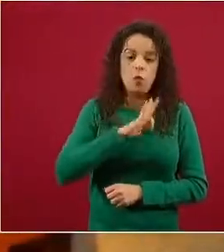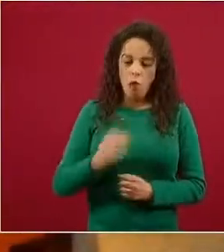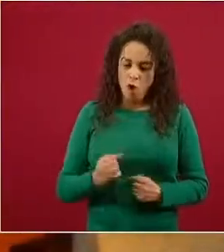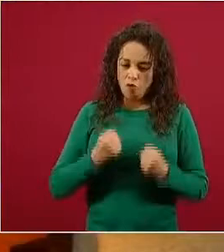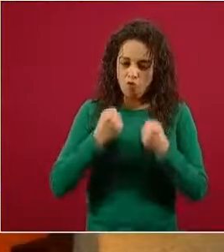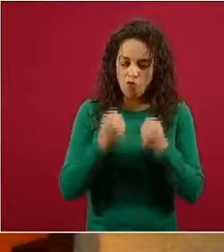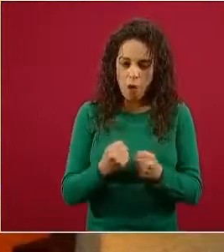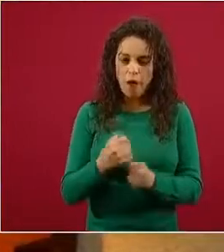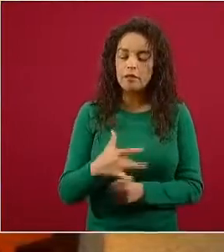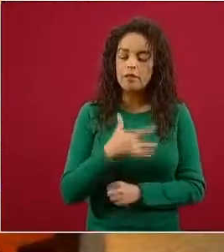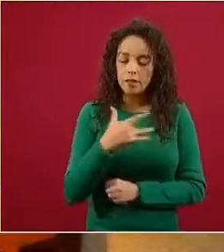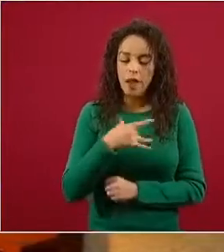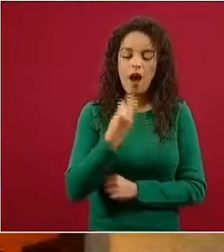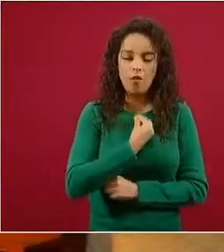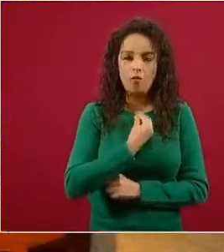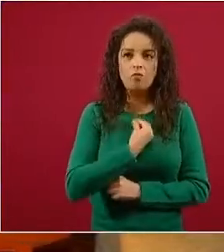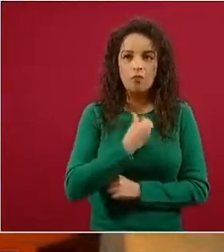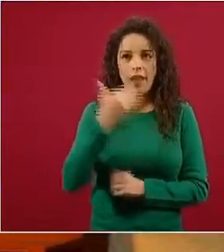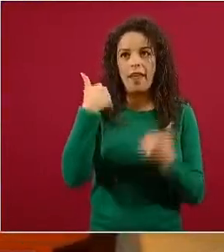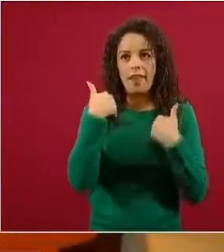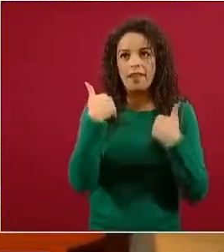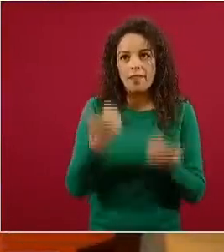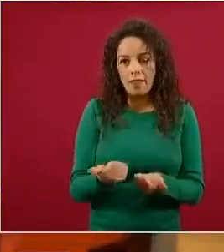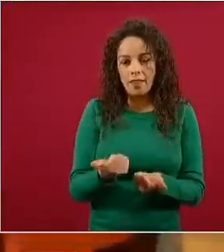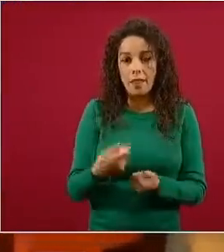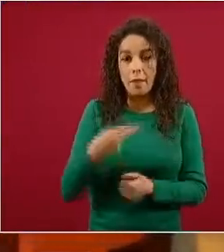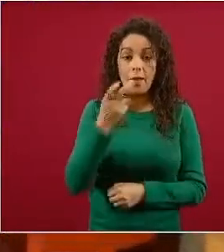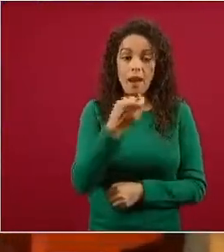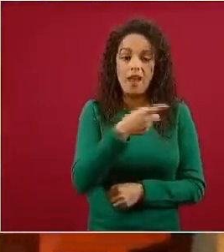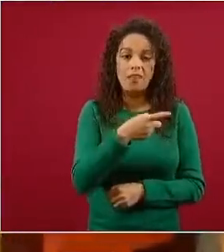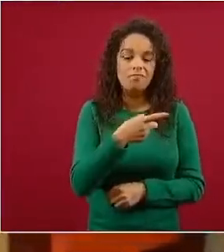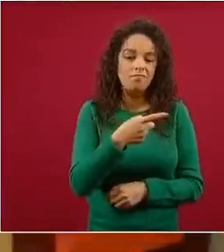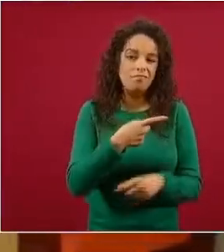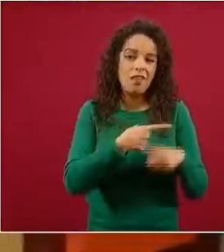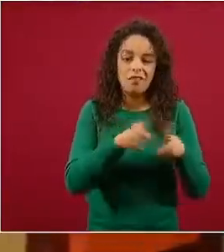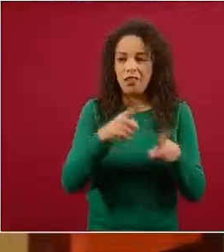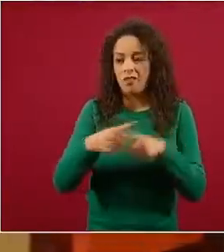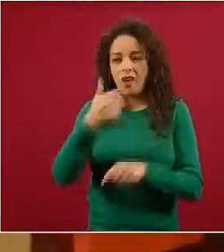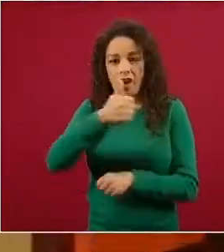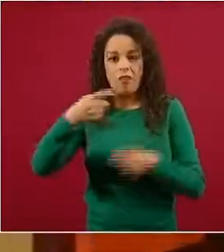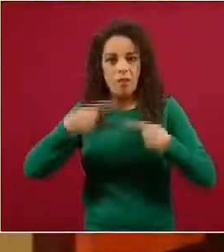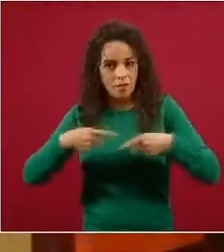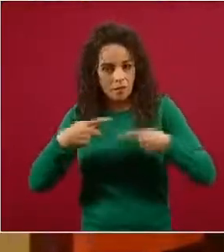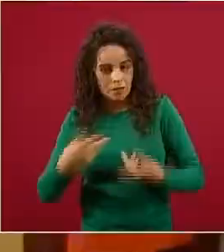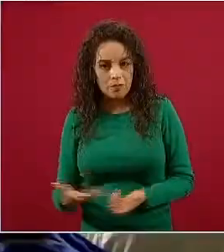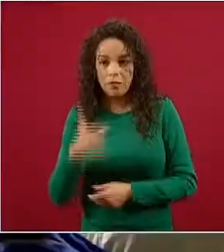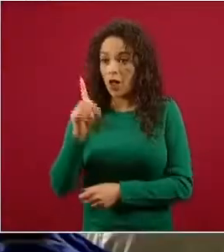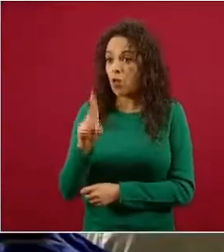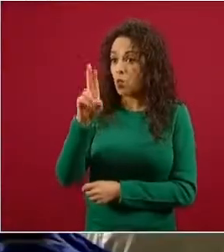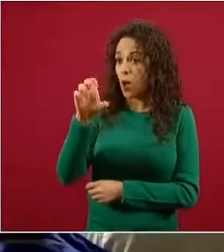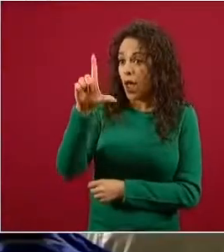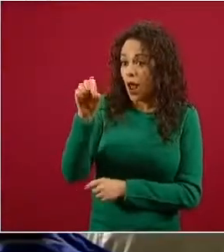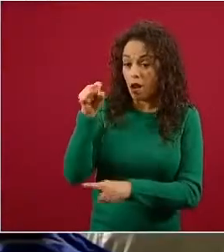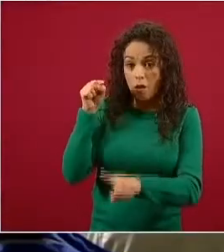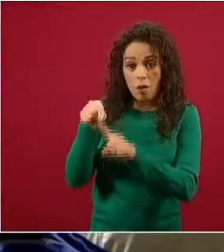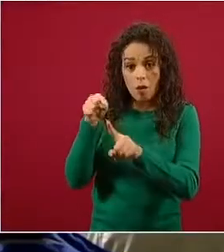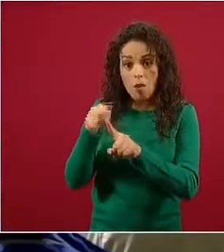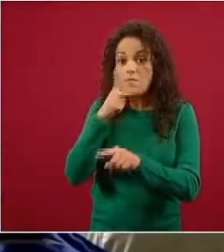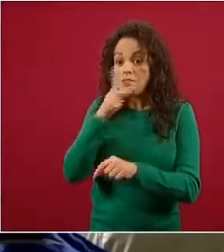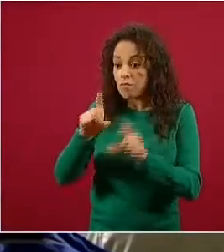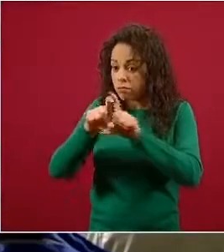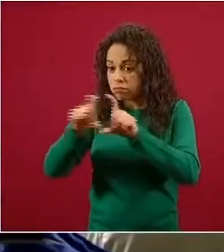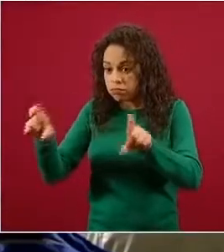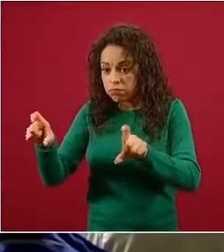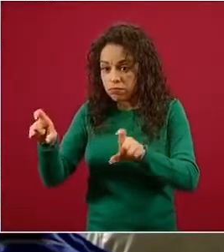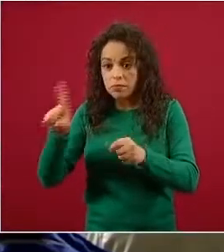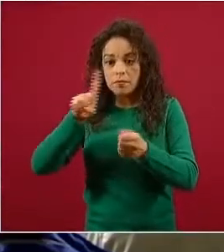Es importante que el apoyo emocional del apoyo emocional va a depender el proceso, es decir, de qué tanta